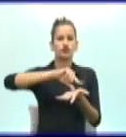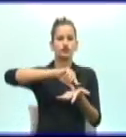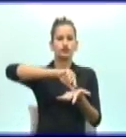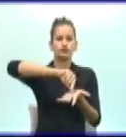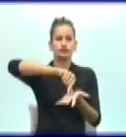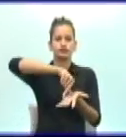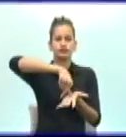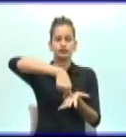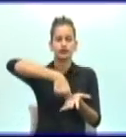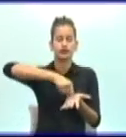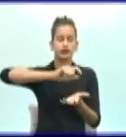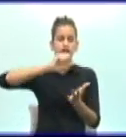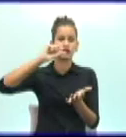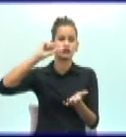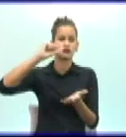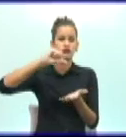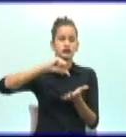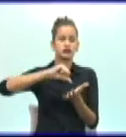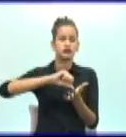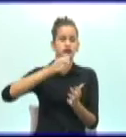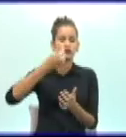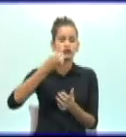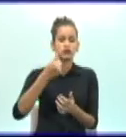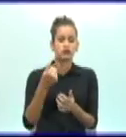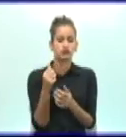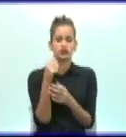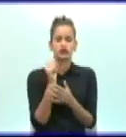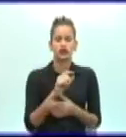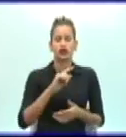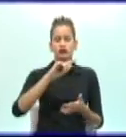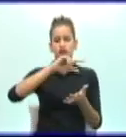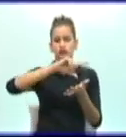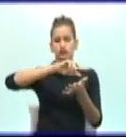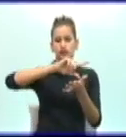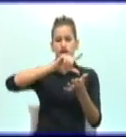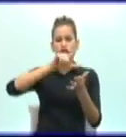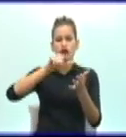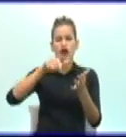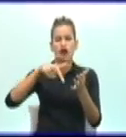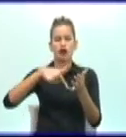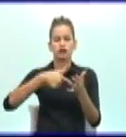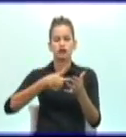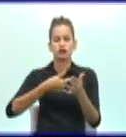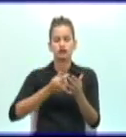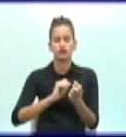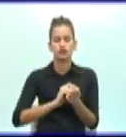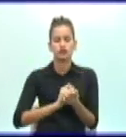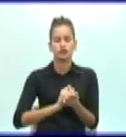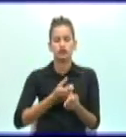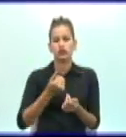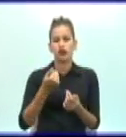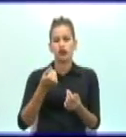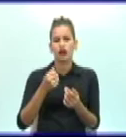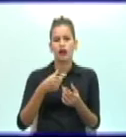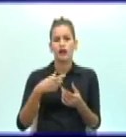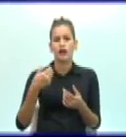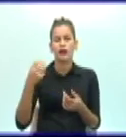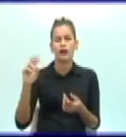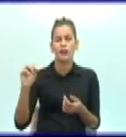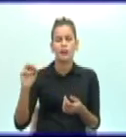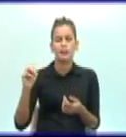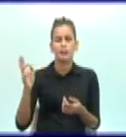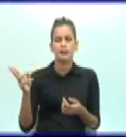centro en A, trazo un arco de circunferencia con una amplitud mayor que la mitad del